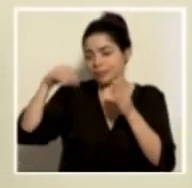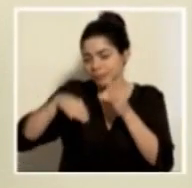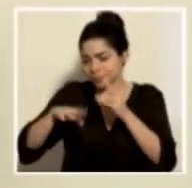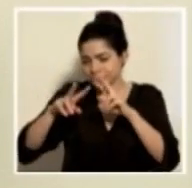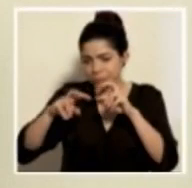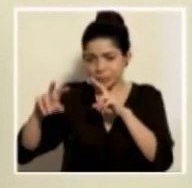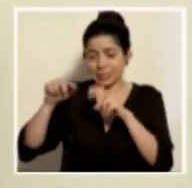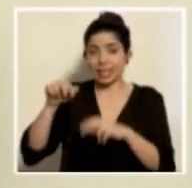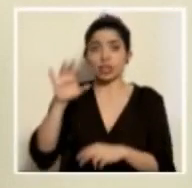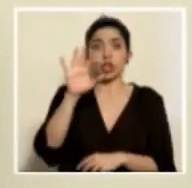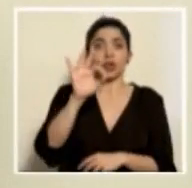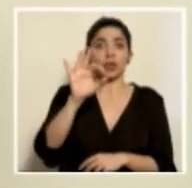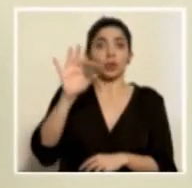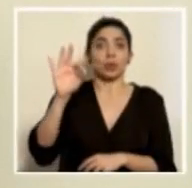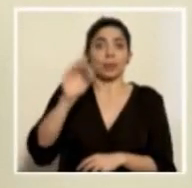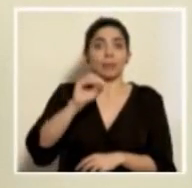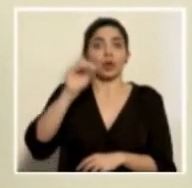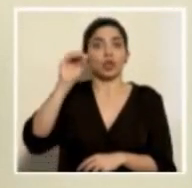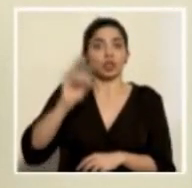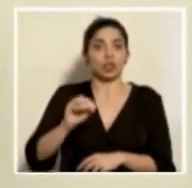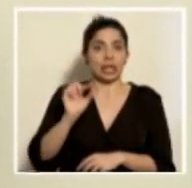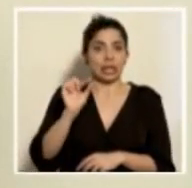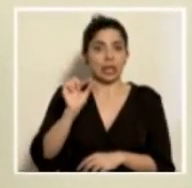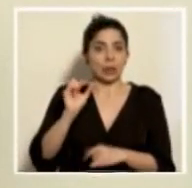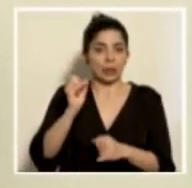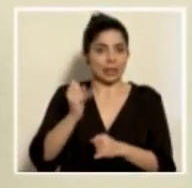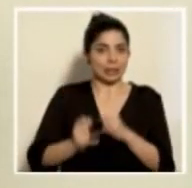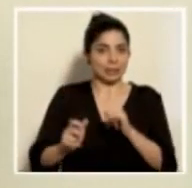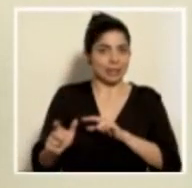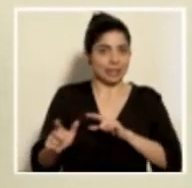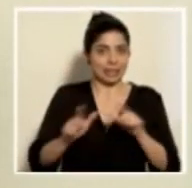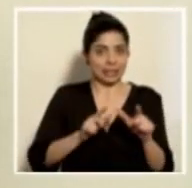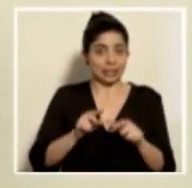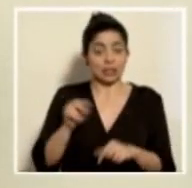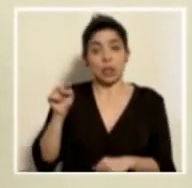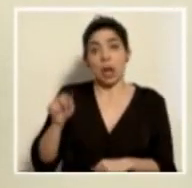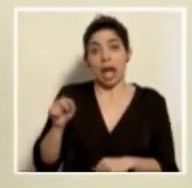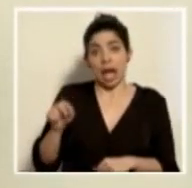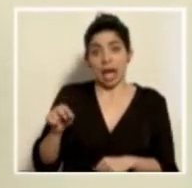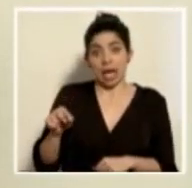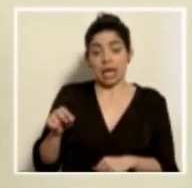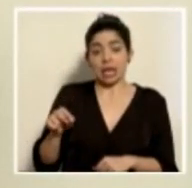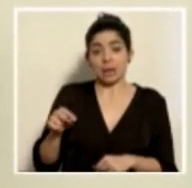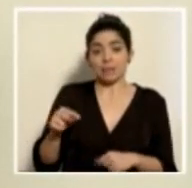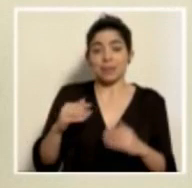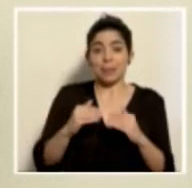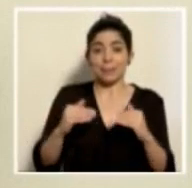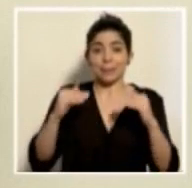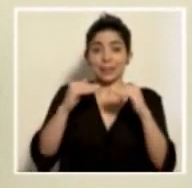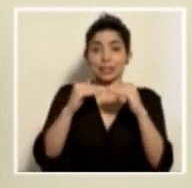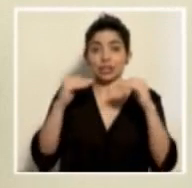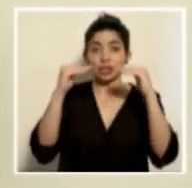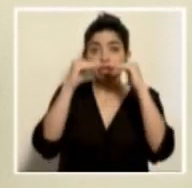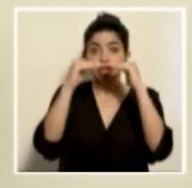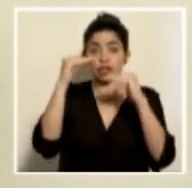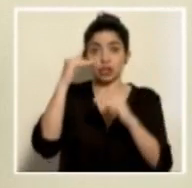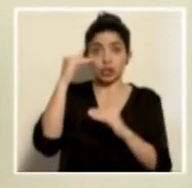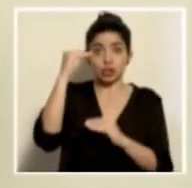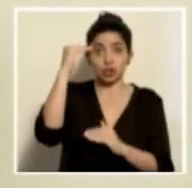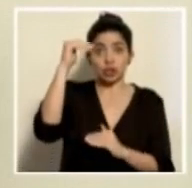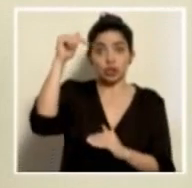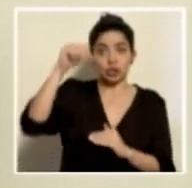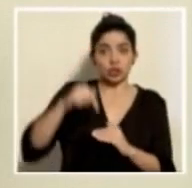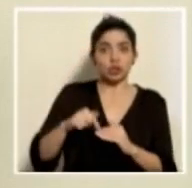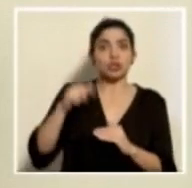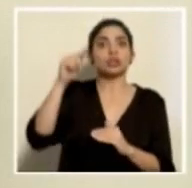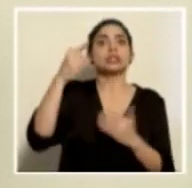un 99% finalizada y en la cual en varios de sus pisos se cuenta